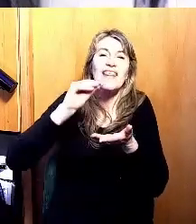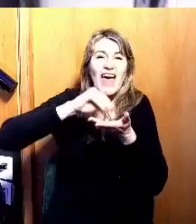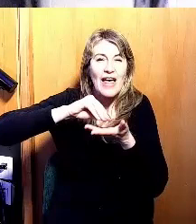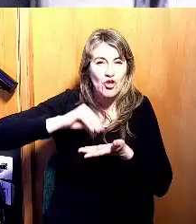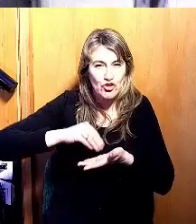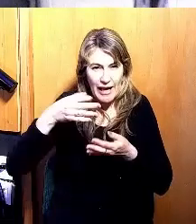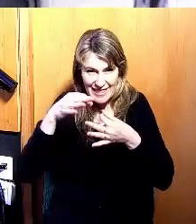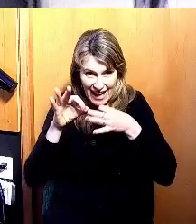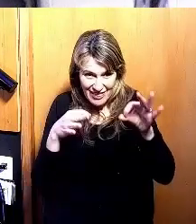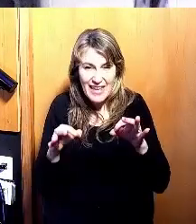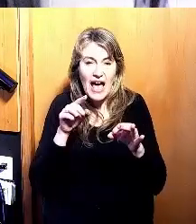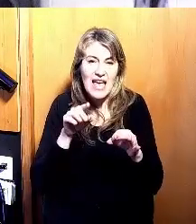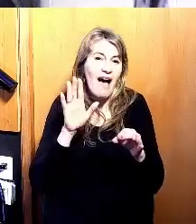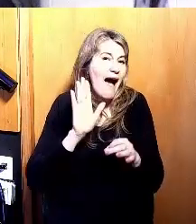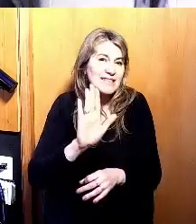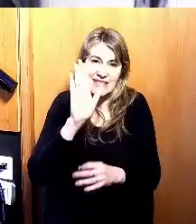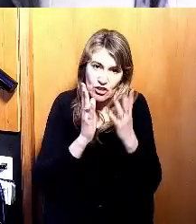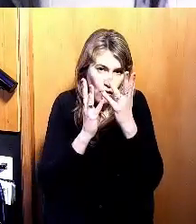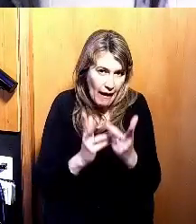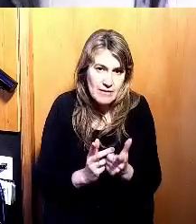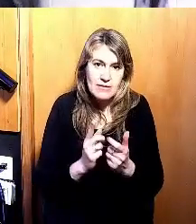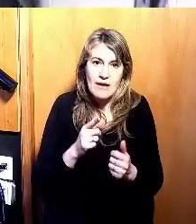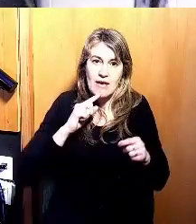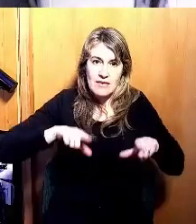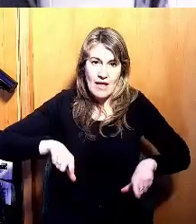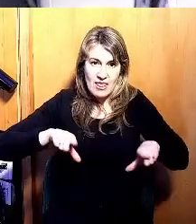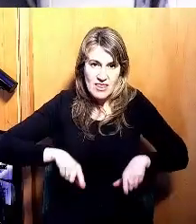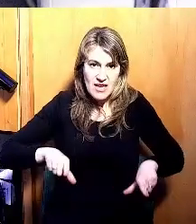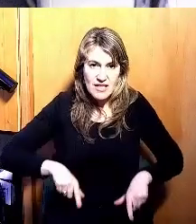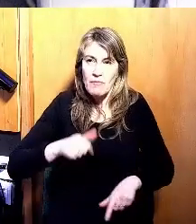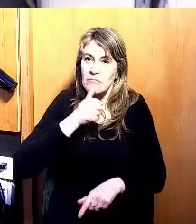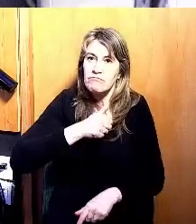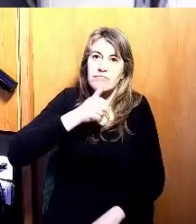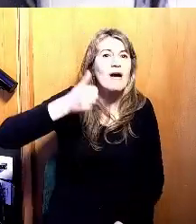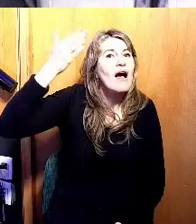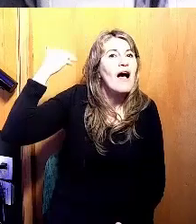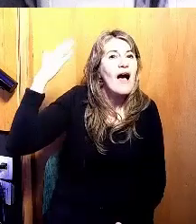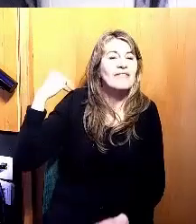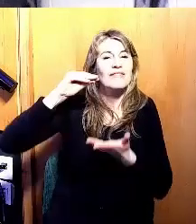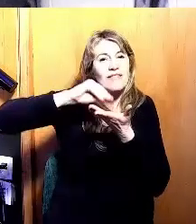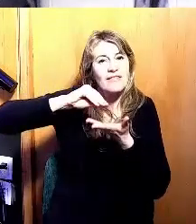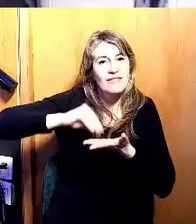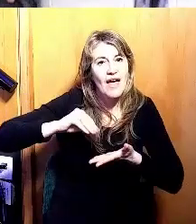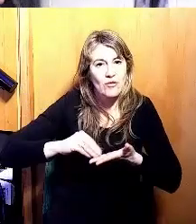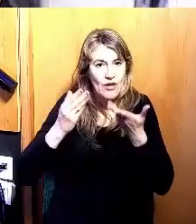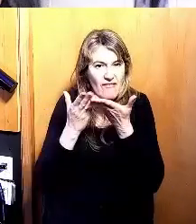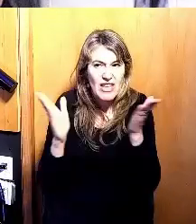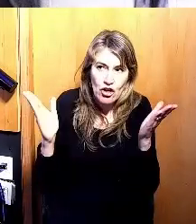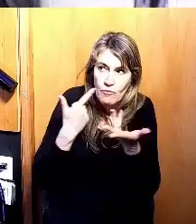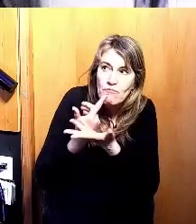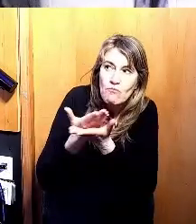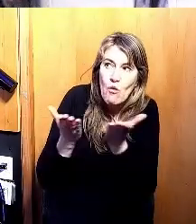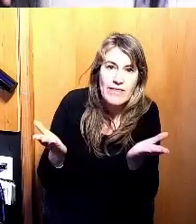política de la Intendencia que retoma una tradición de larga data de datos abiertos.